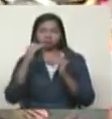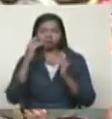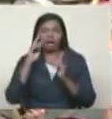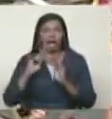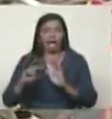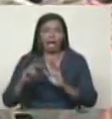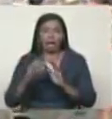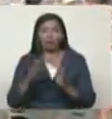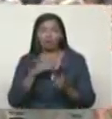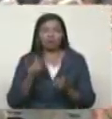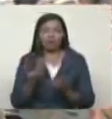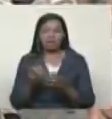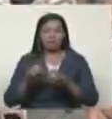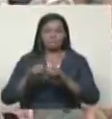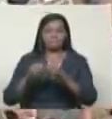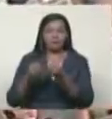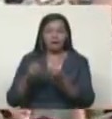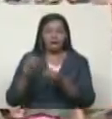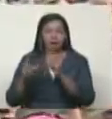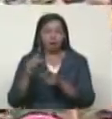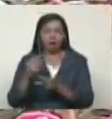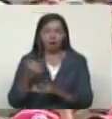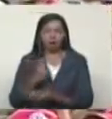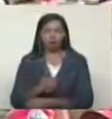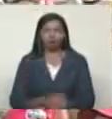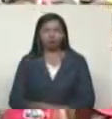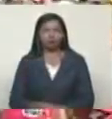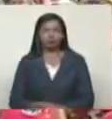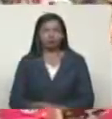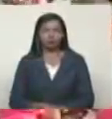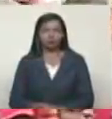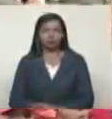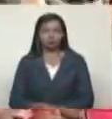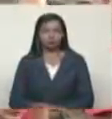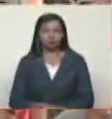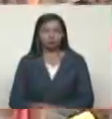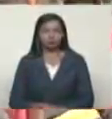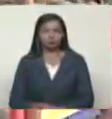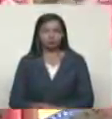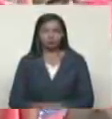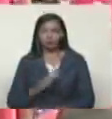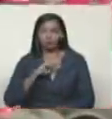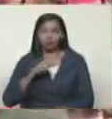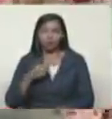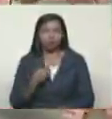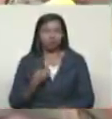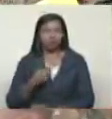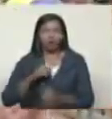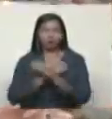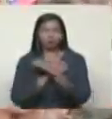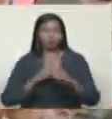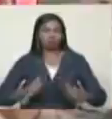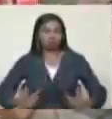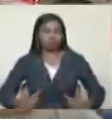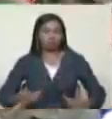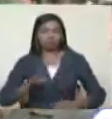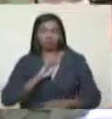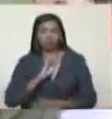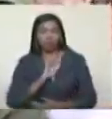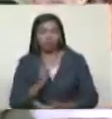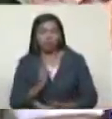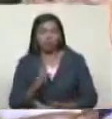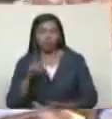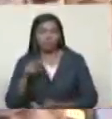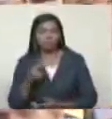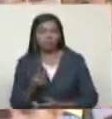los intentos de fractura hacia nosotros, hacia nuestro ejército bolivariano, hacia nuestra armada,